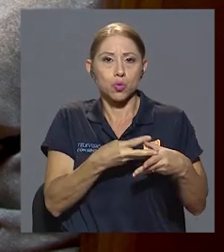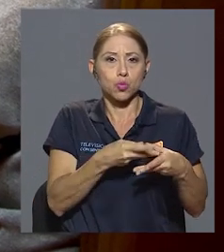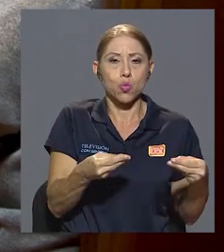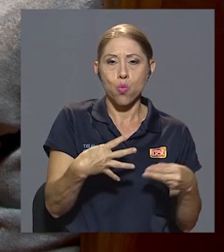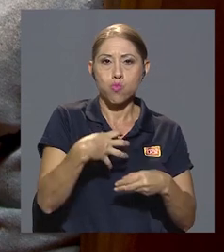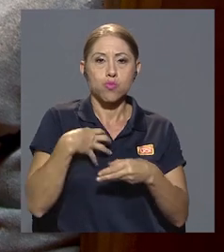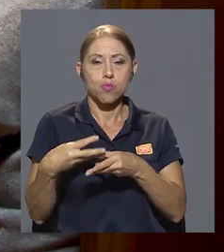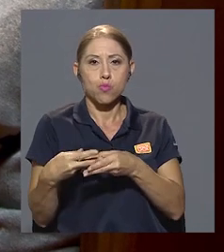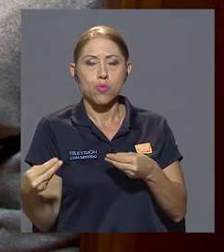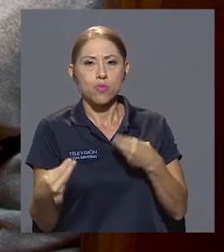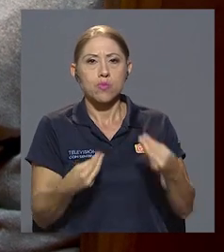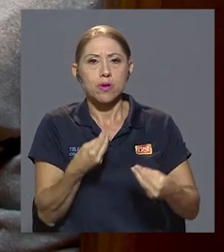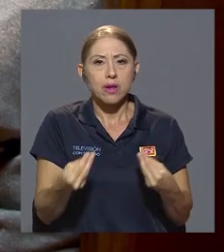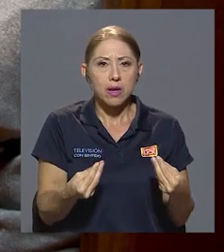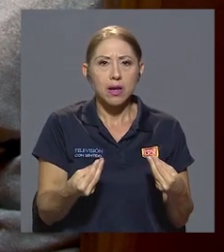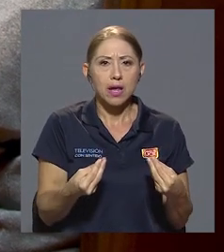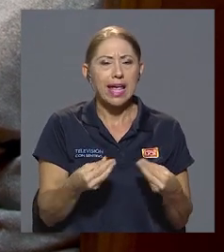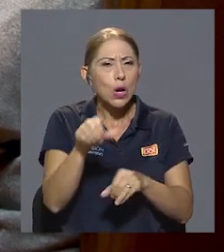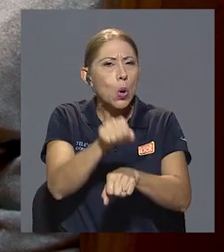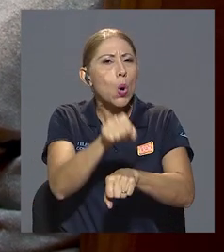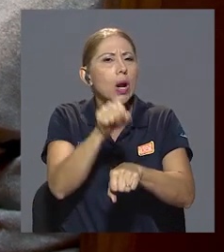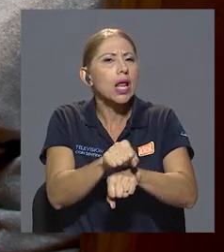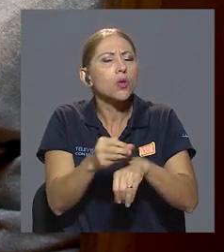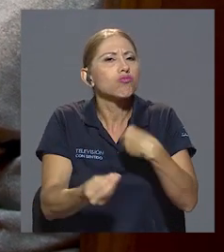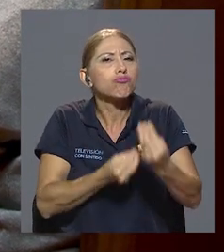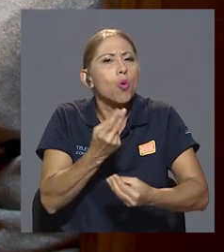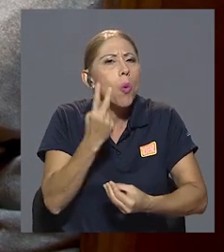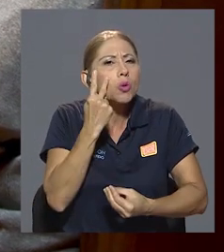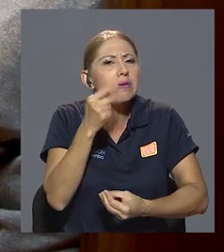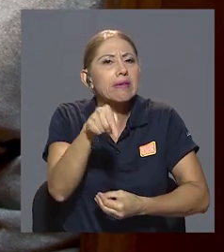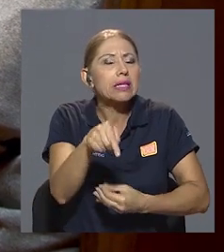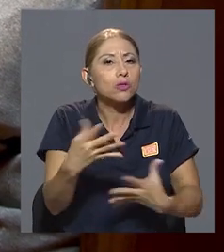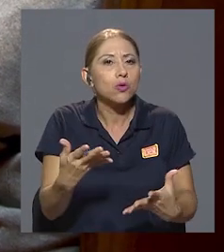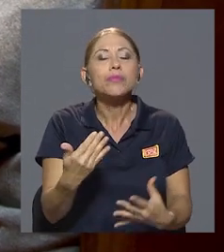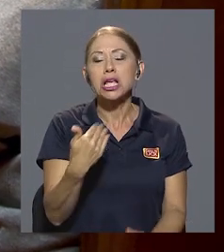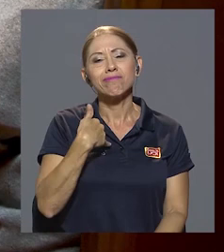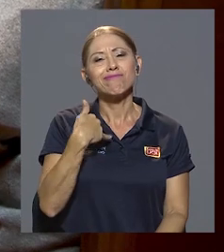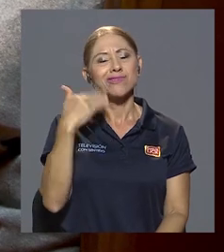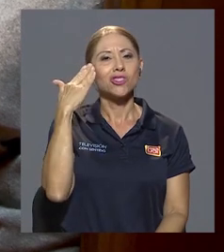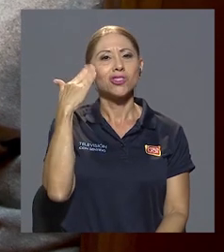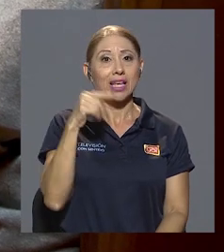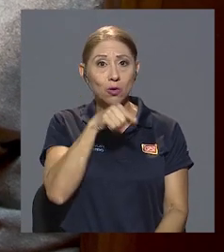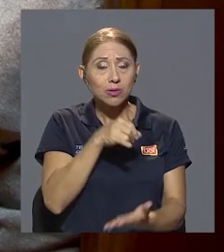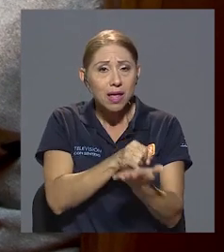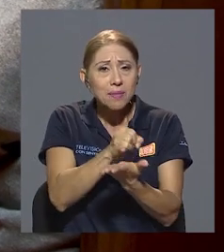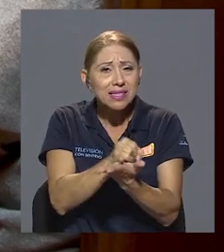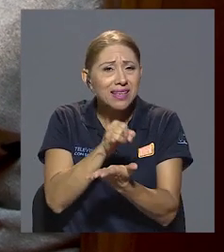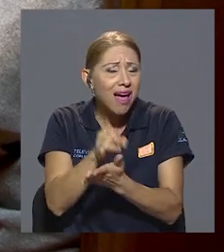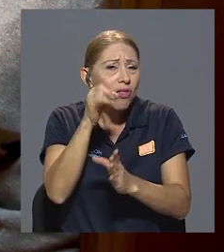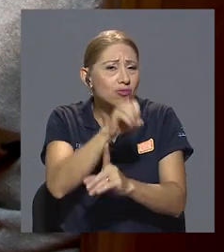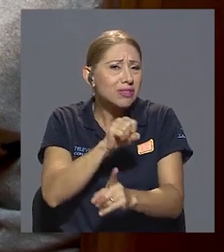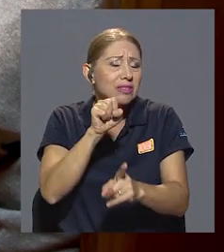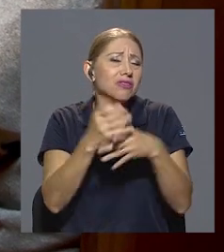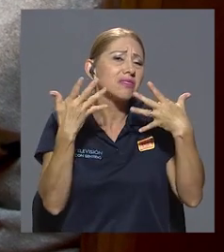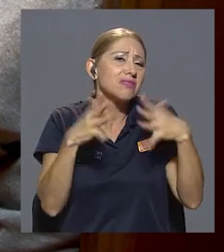en concreto cómo se ven esas disputas territoriales si yo sé que usted ha investigado el fenómeno